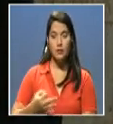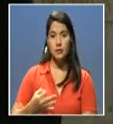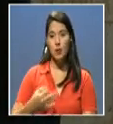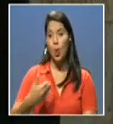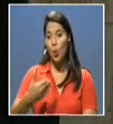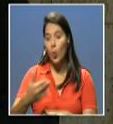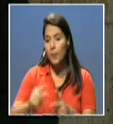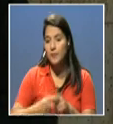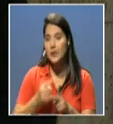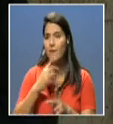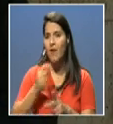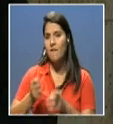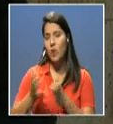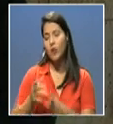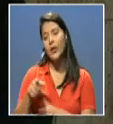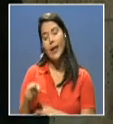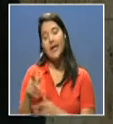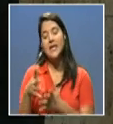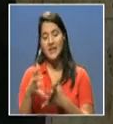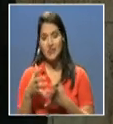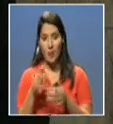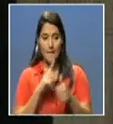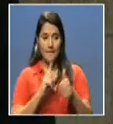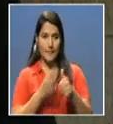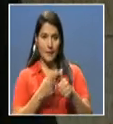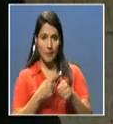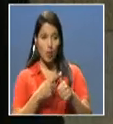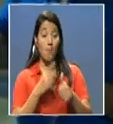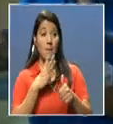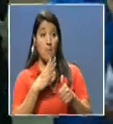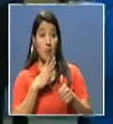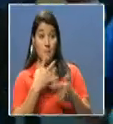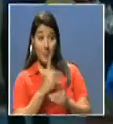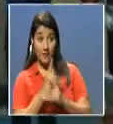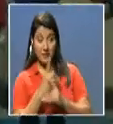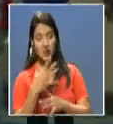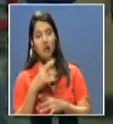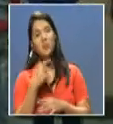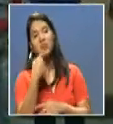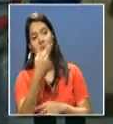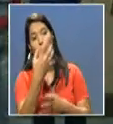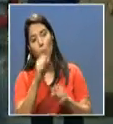exposiciones de los abogados, quiso hacer uso de su derecho a defenderse.